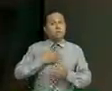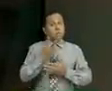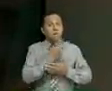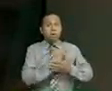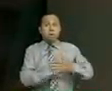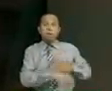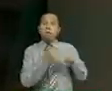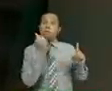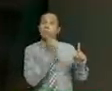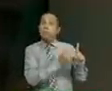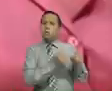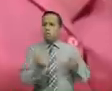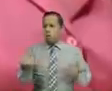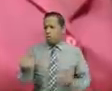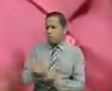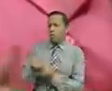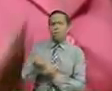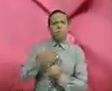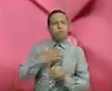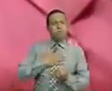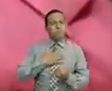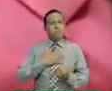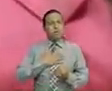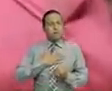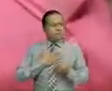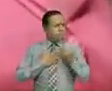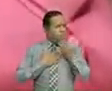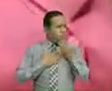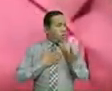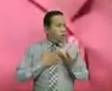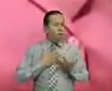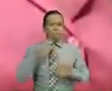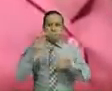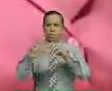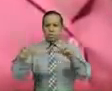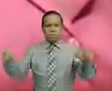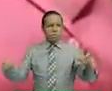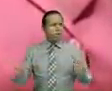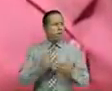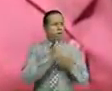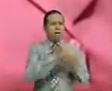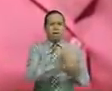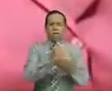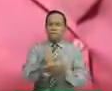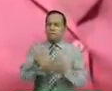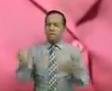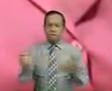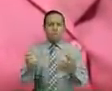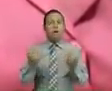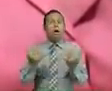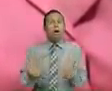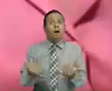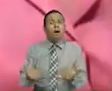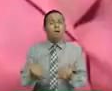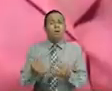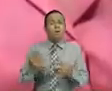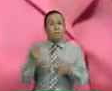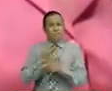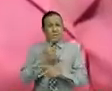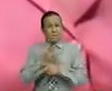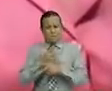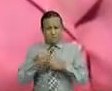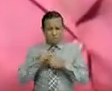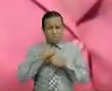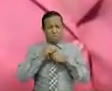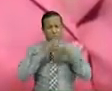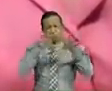de apoyarme y poder así ayudar a otros. Que todos estos días de pandemia, que aún son